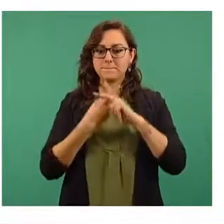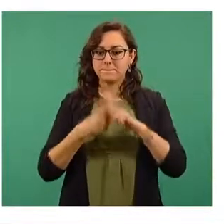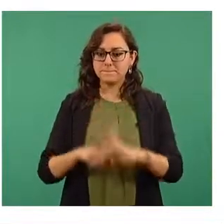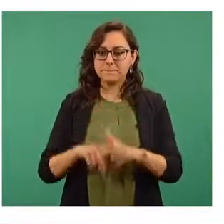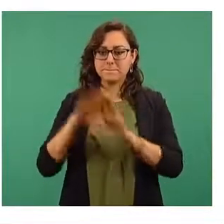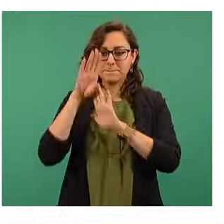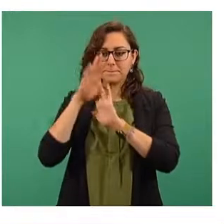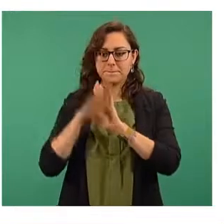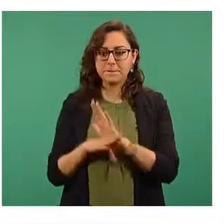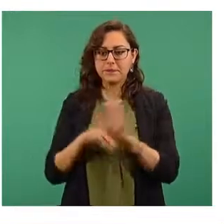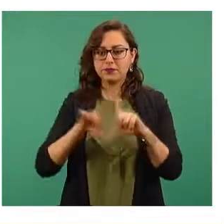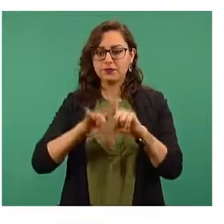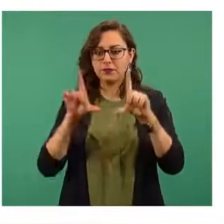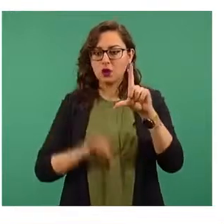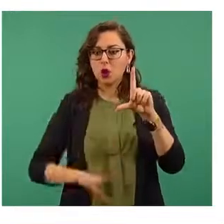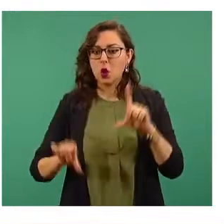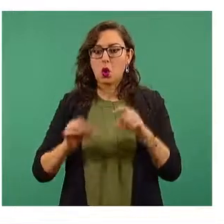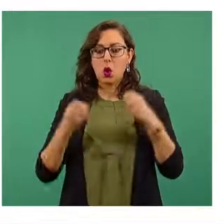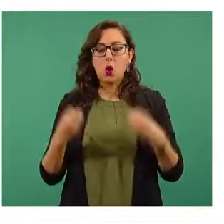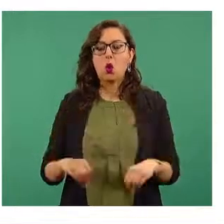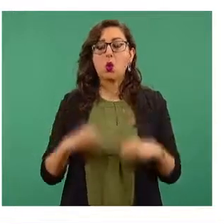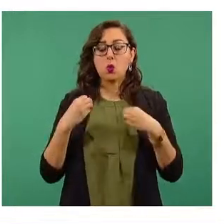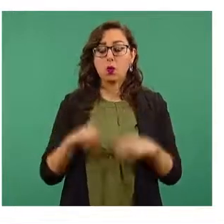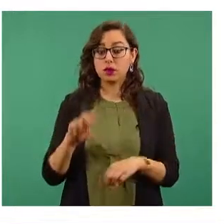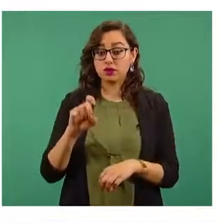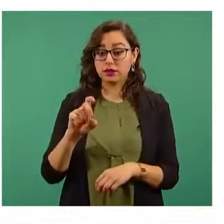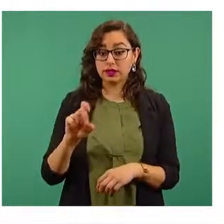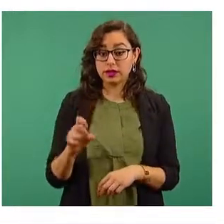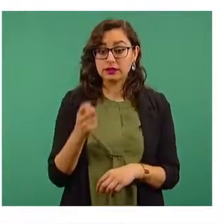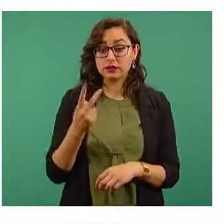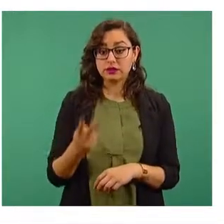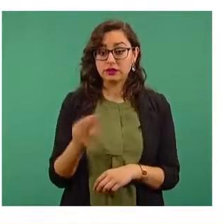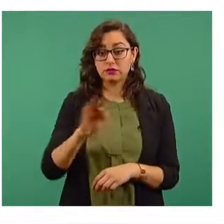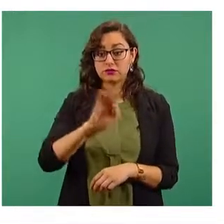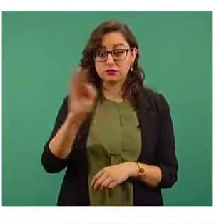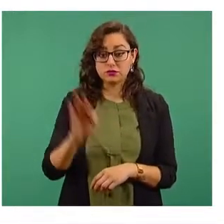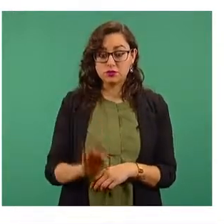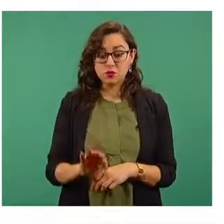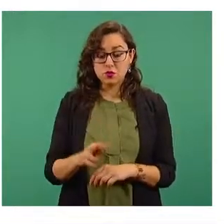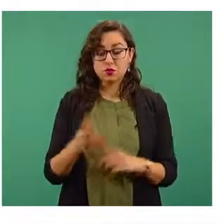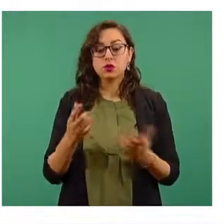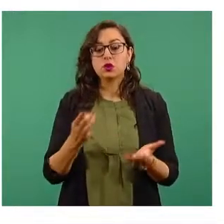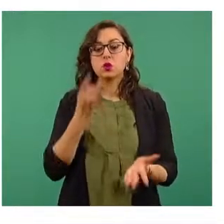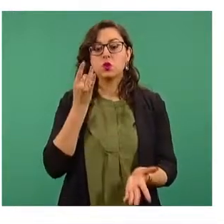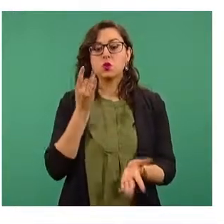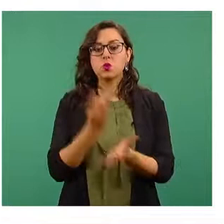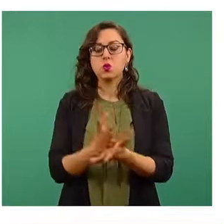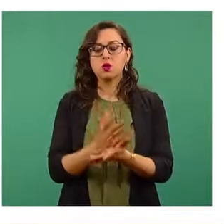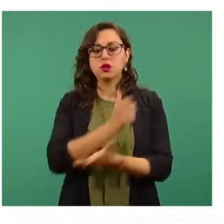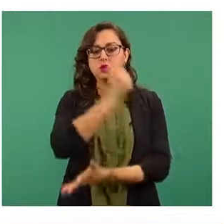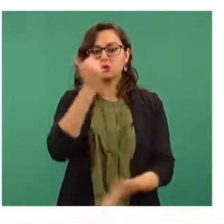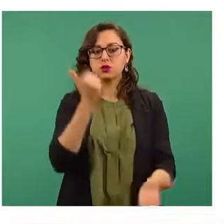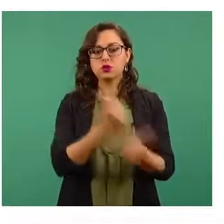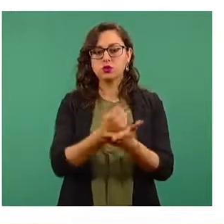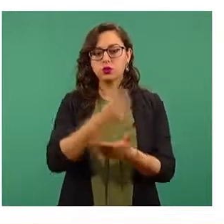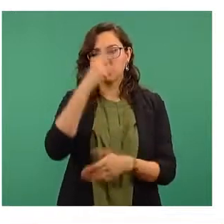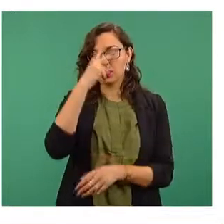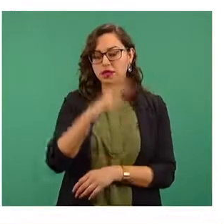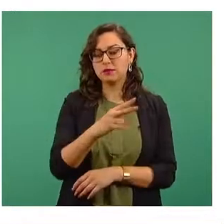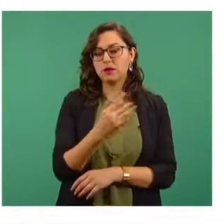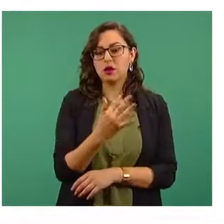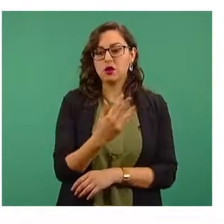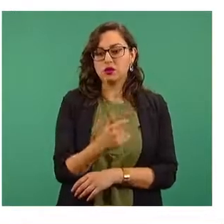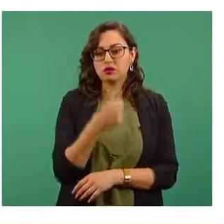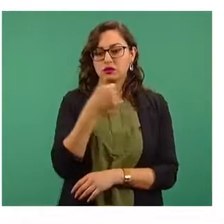en 32% de esta ocupación y solo la Ciudad de México, que tiene 56% de